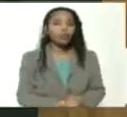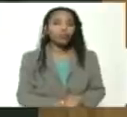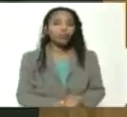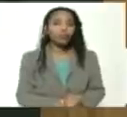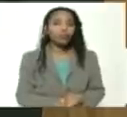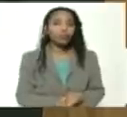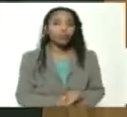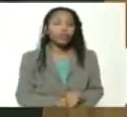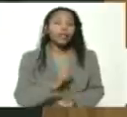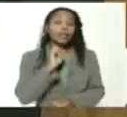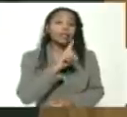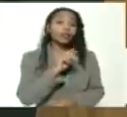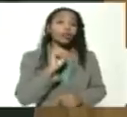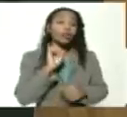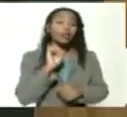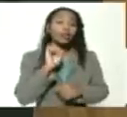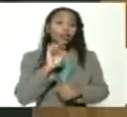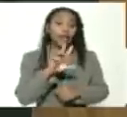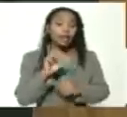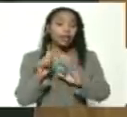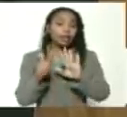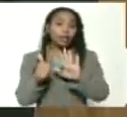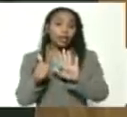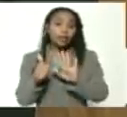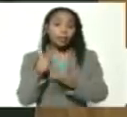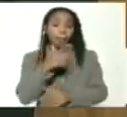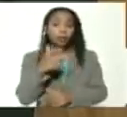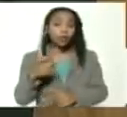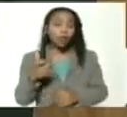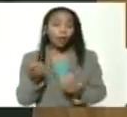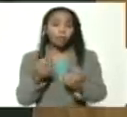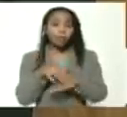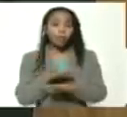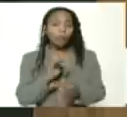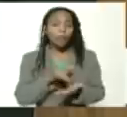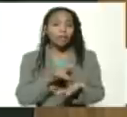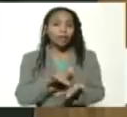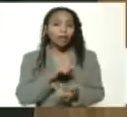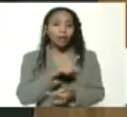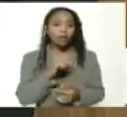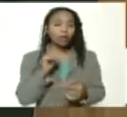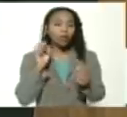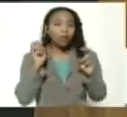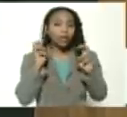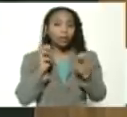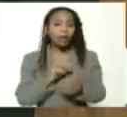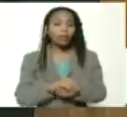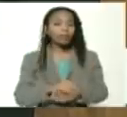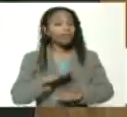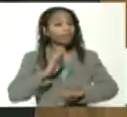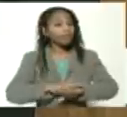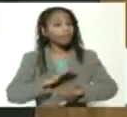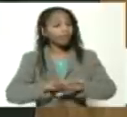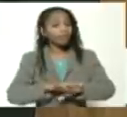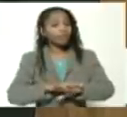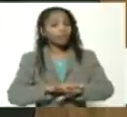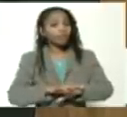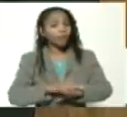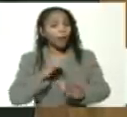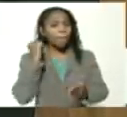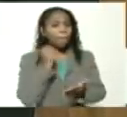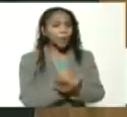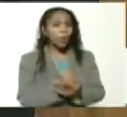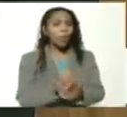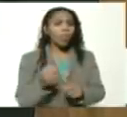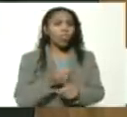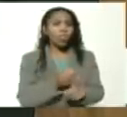y 136 civiles involucrados directamente en estos hechos por casos de homicidio,